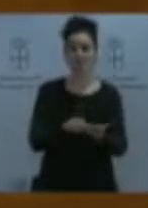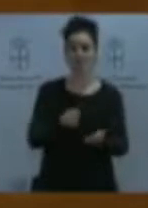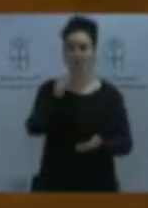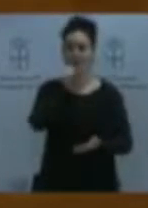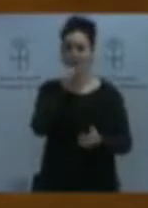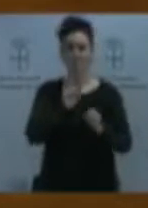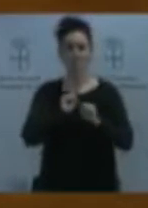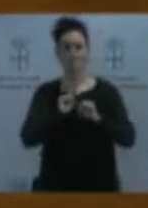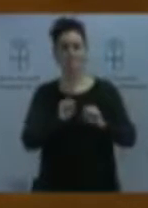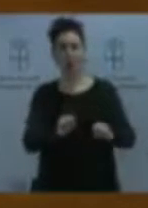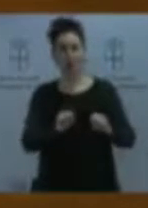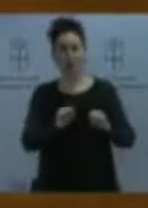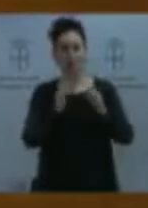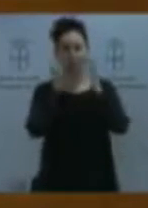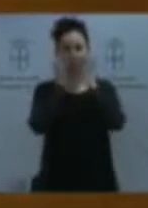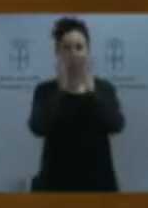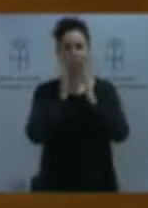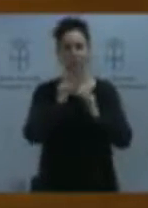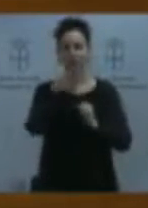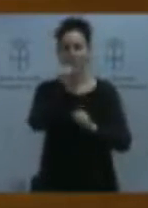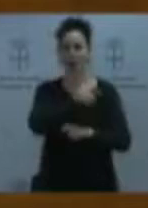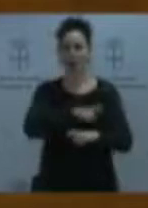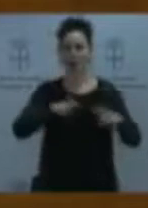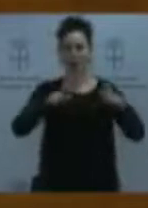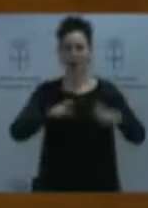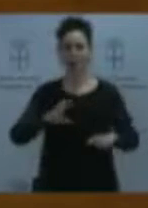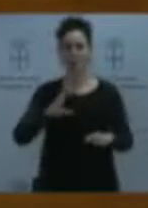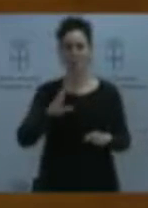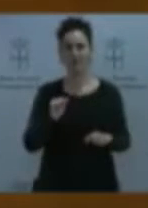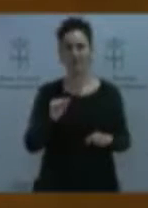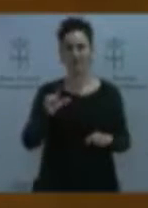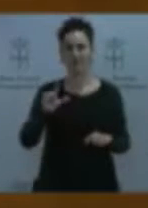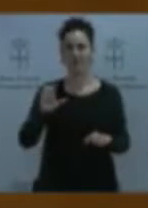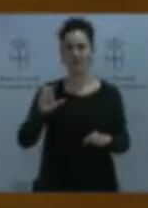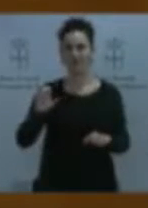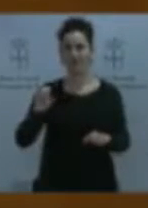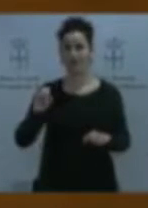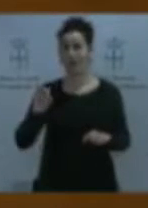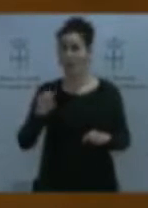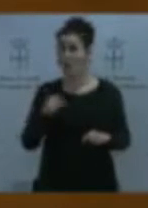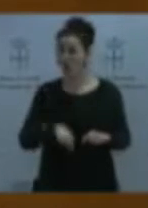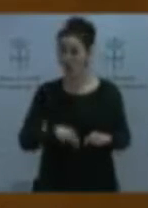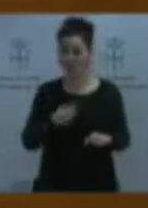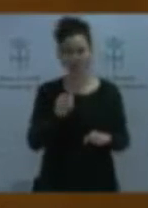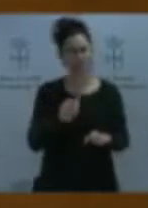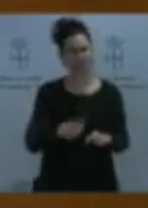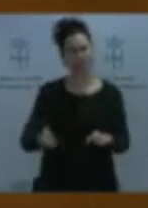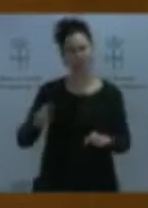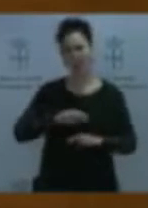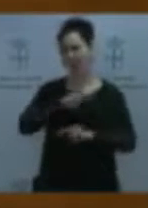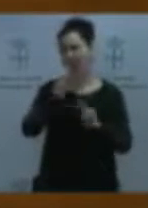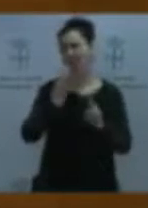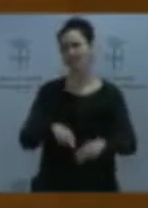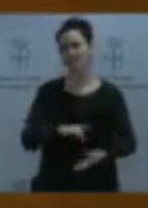Caliao, porque hoy en día no es necesario, realmente nunca lo fue, y luego me extenderé un poco sobre